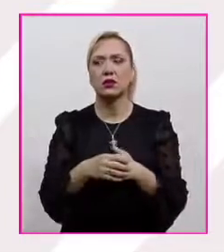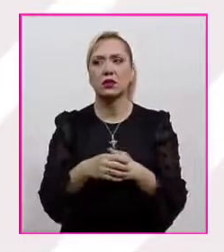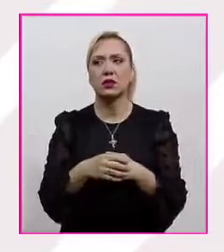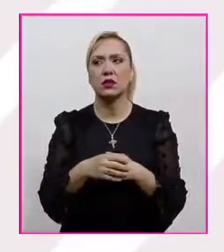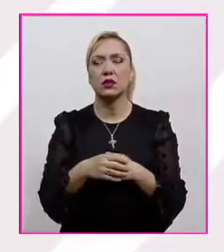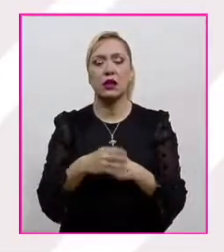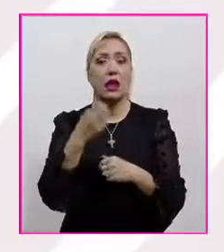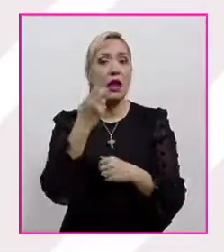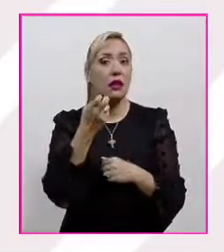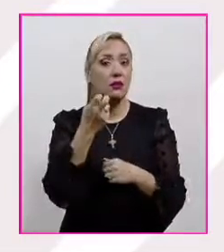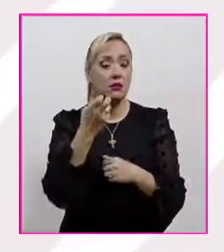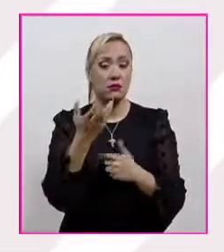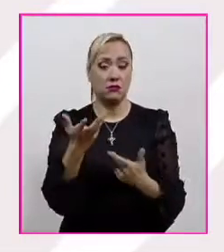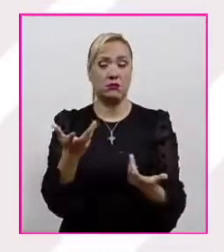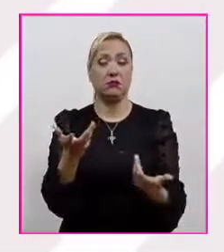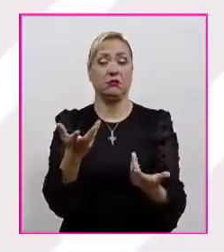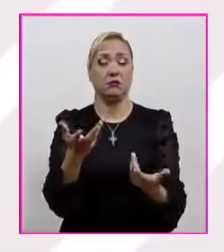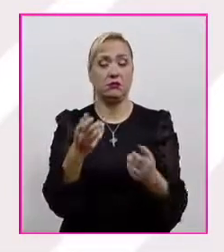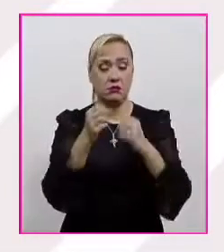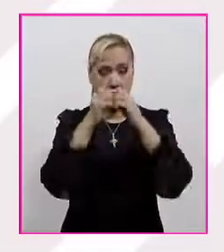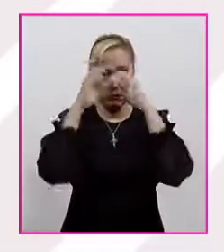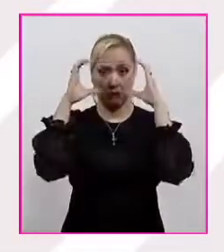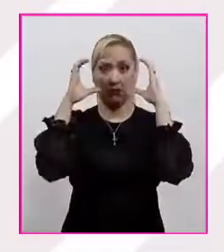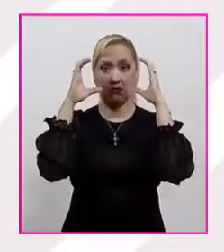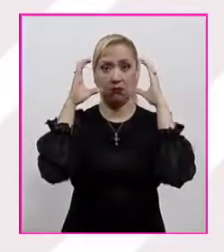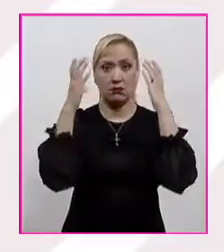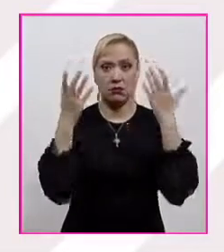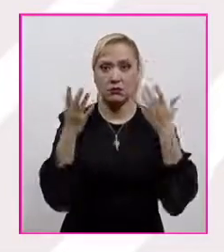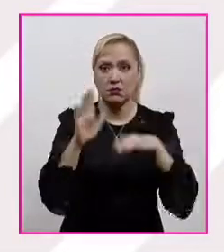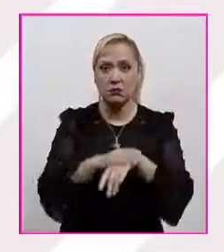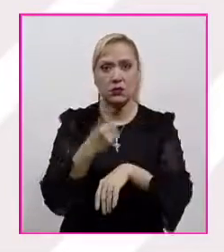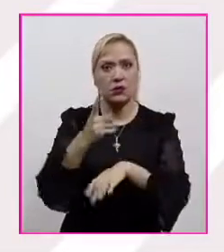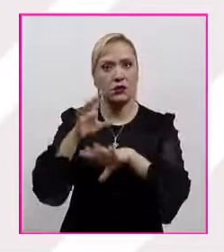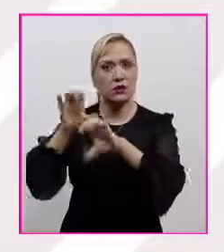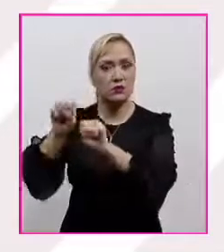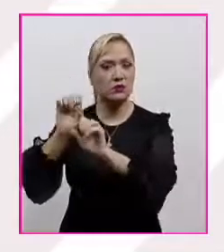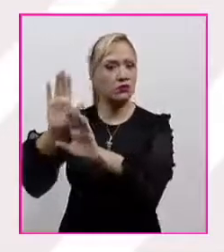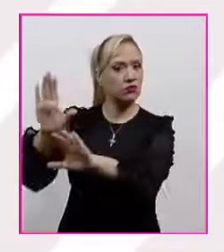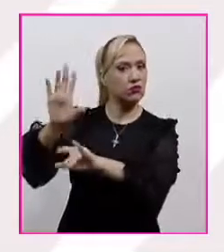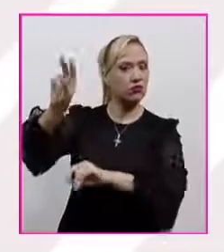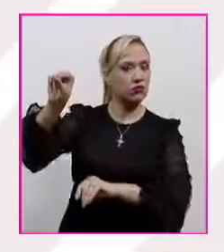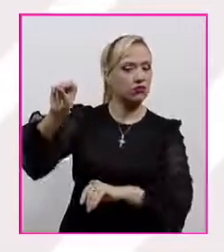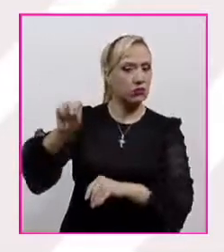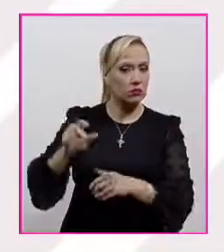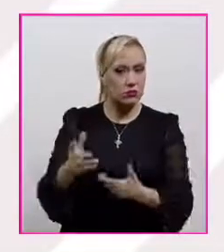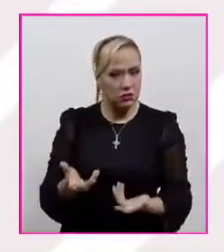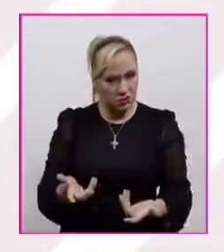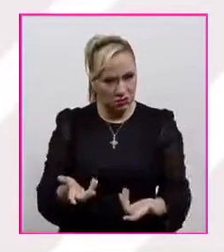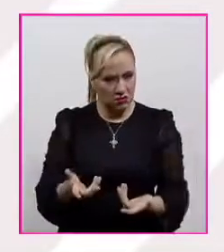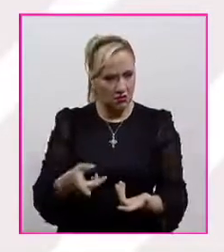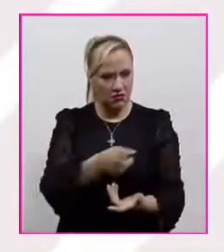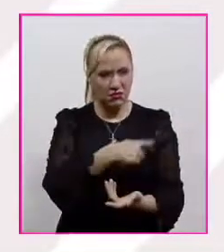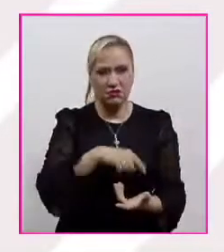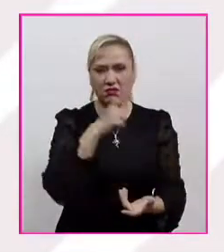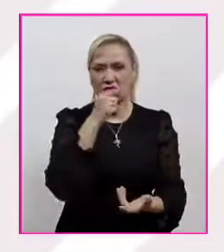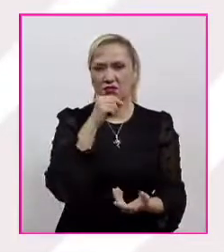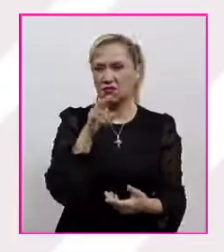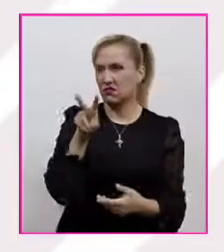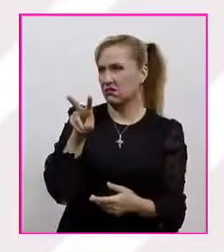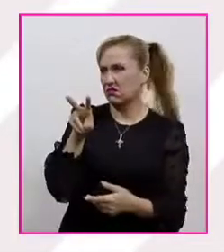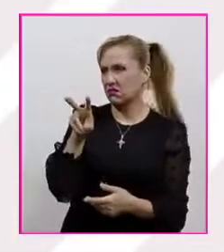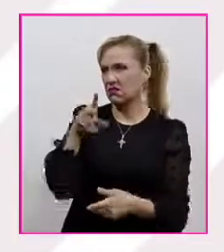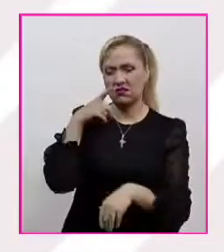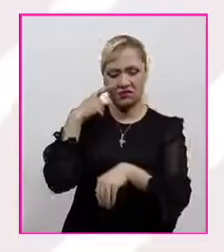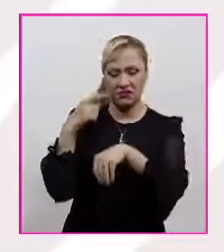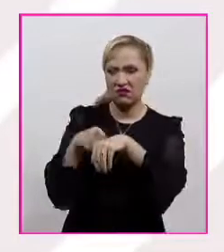Y esto pues es verdaderamente de llamar la atención. Por algo a los agentes de migración les llaman más la atención